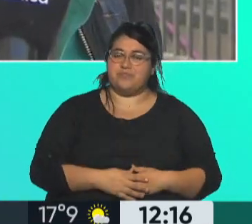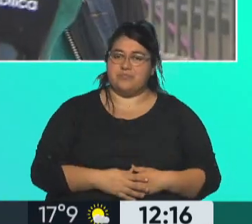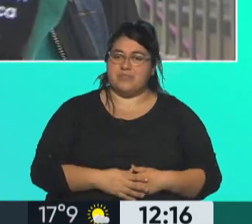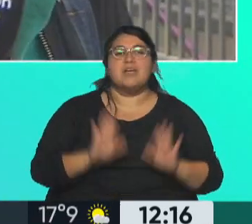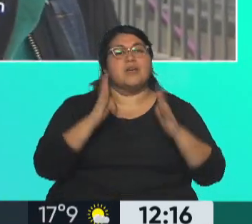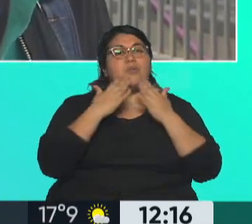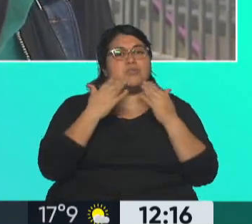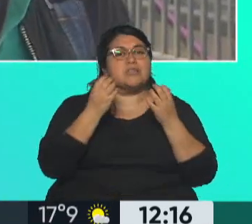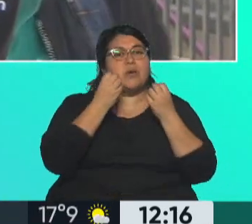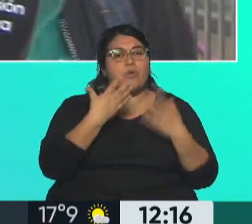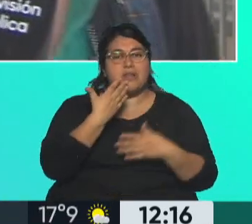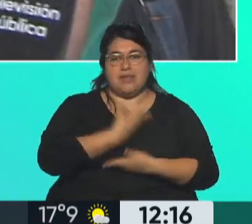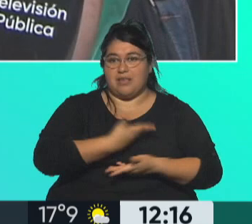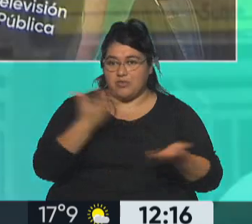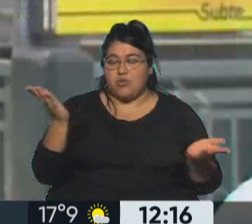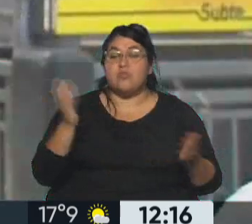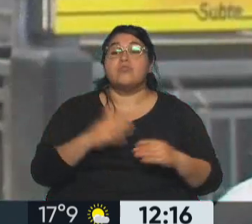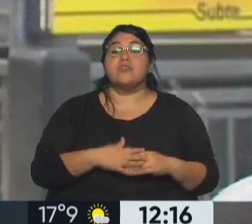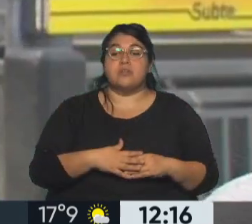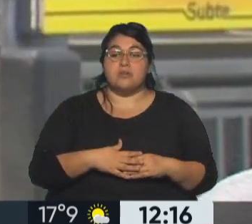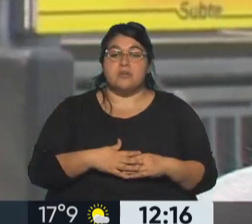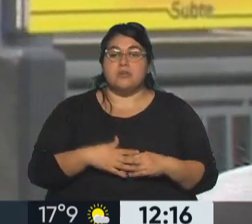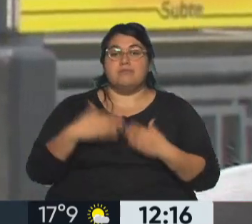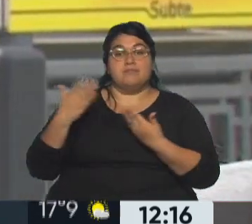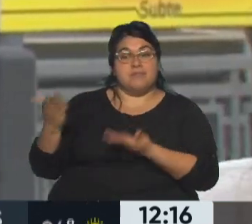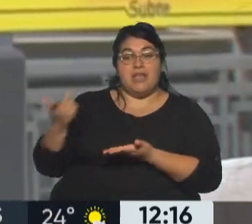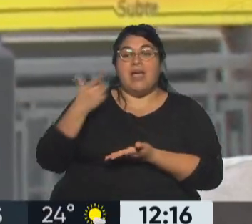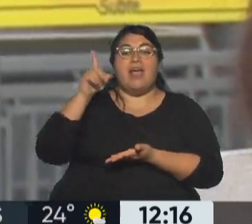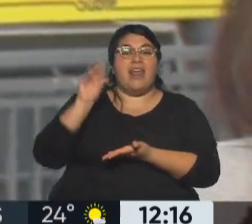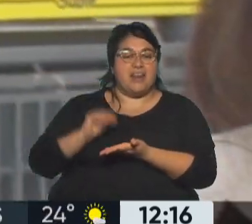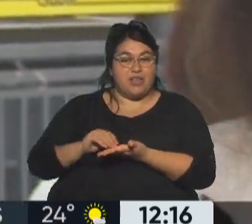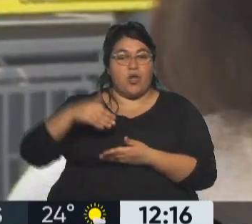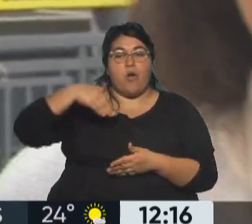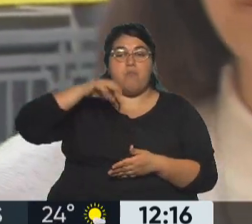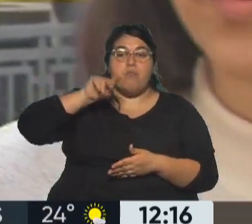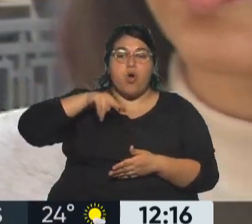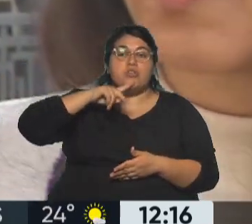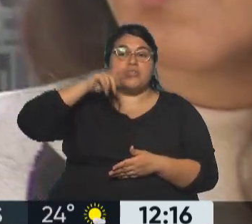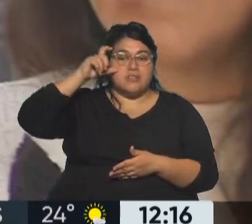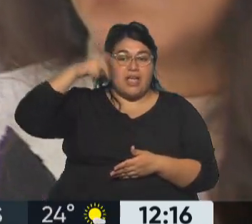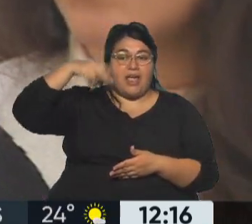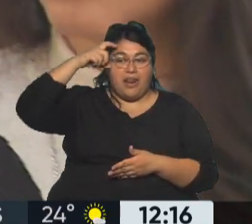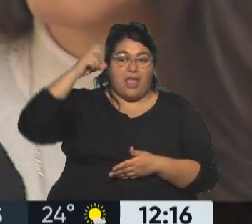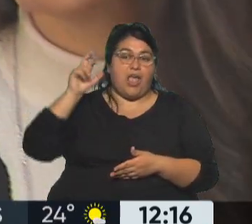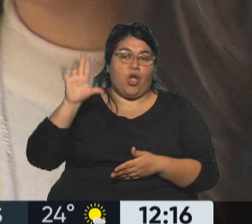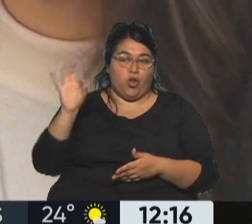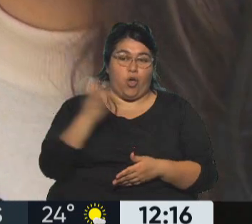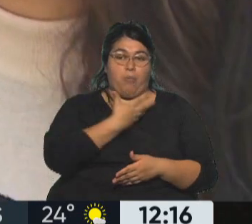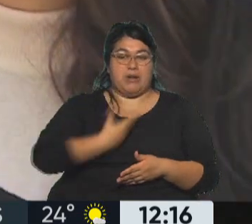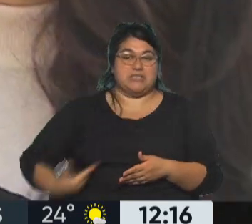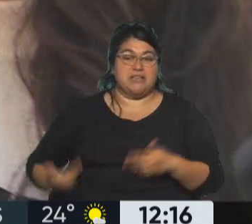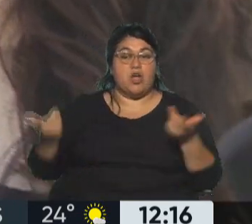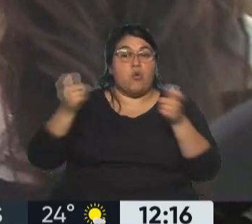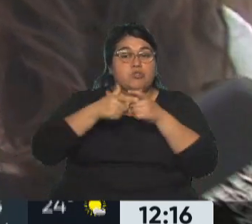Gracias, buenas tardes, ¿cómo están ustedes? Bueno, estamos con la legisladora Victoria Montenegro, que es la presidenta de la Comisión de